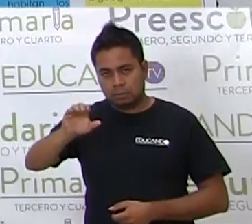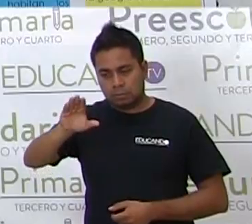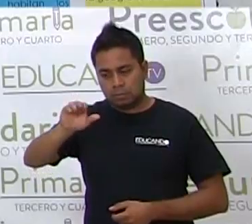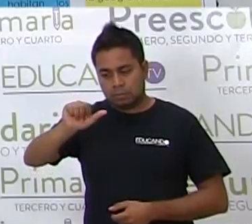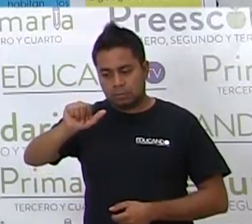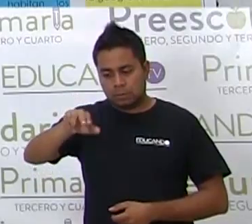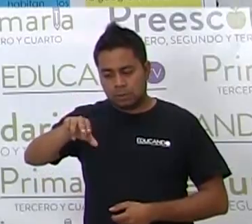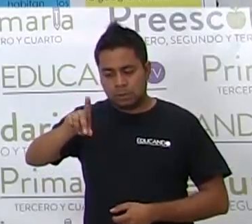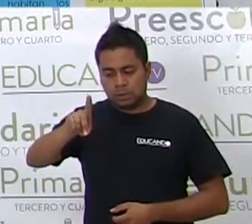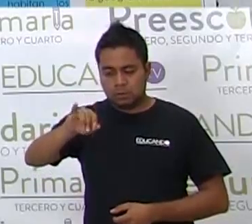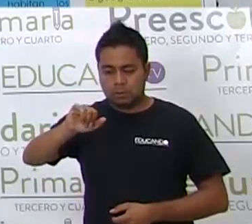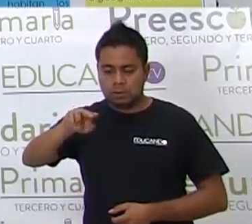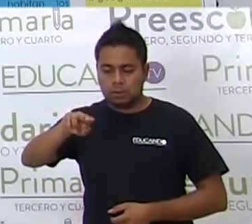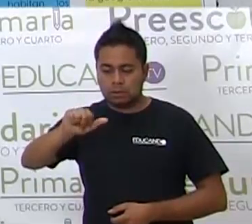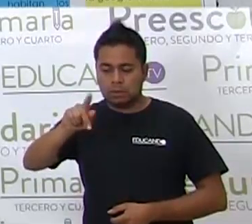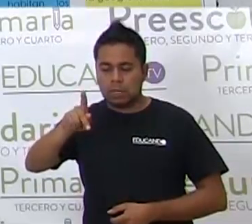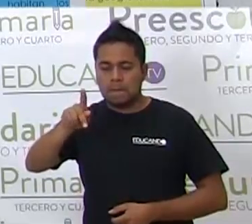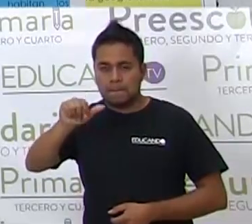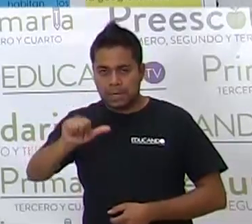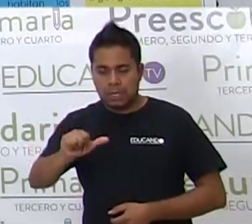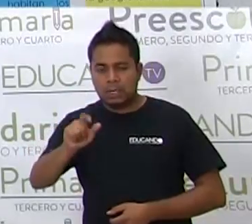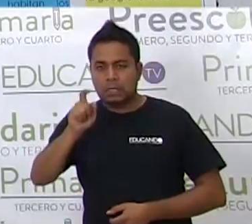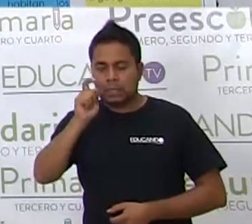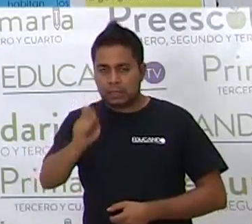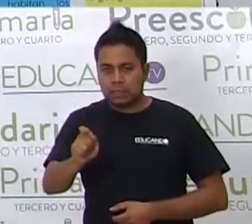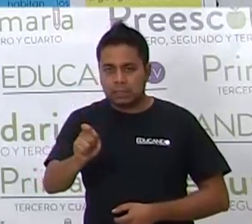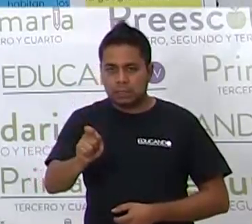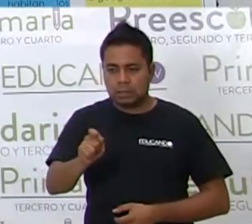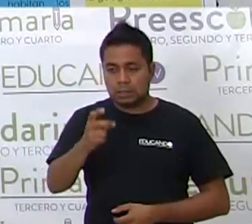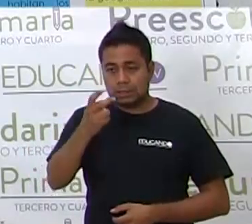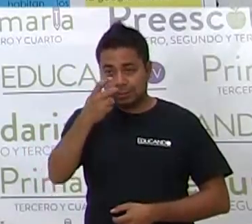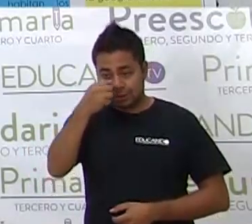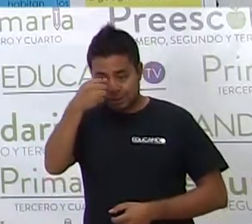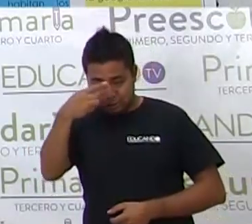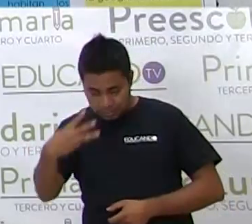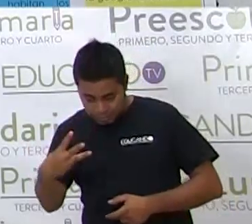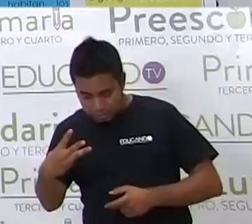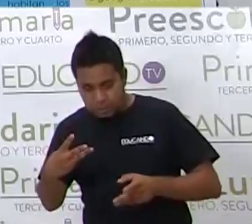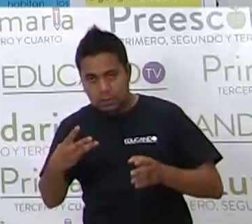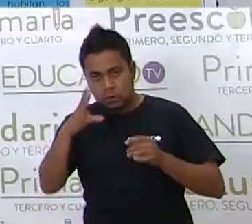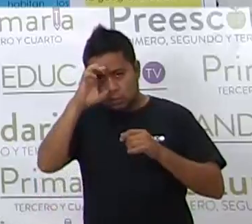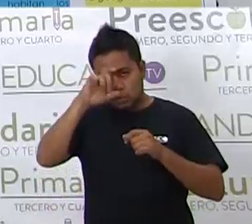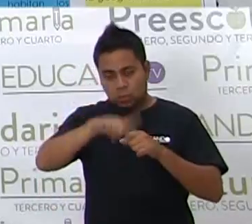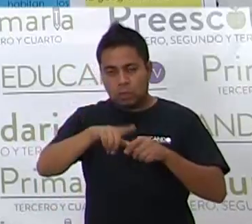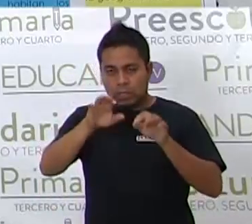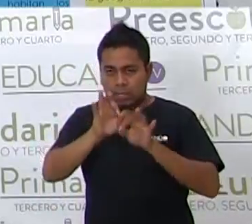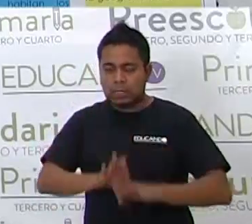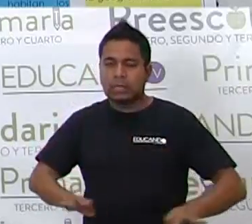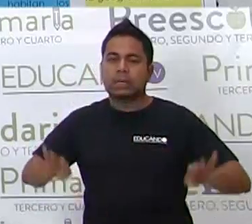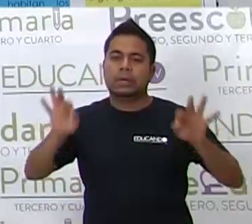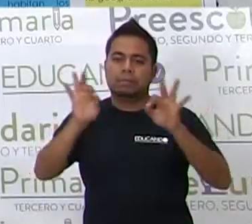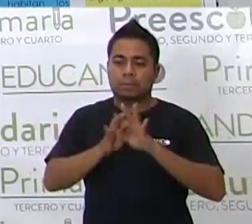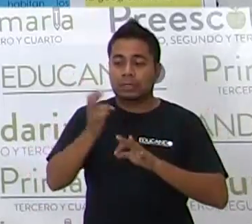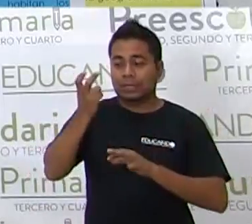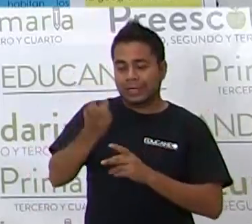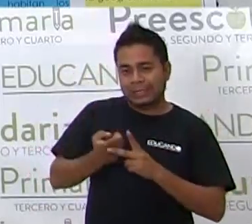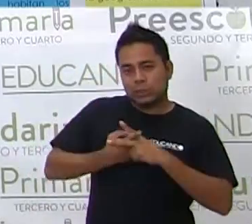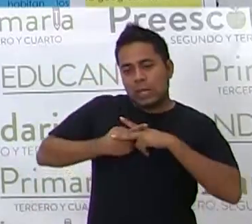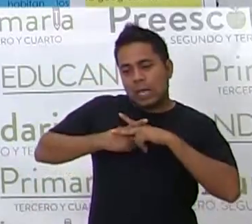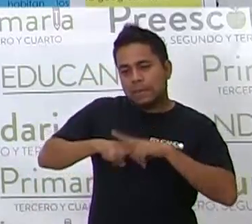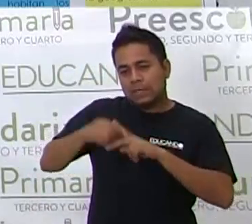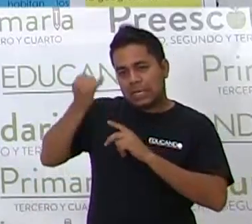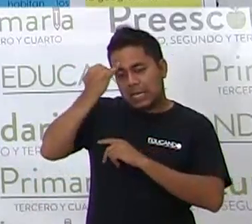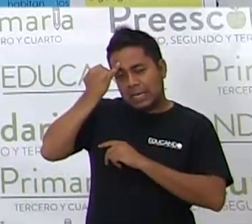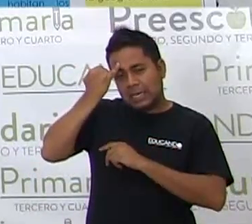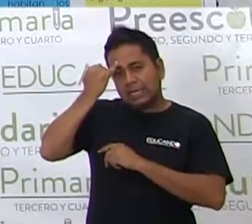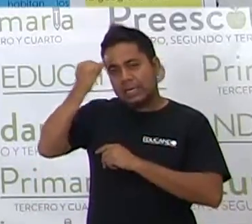Escandinava. Estas culturas son las importantes y de aquí nacen las referencias para lo